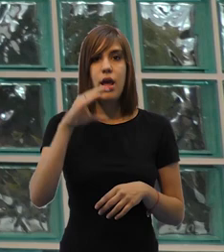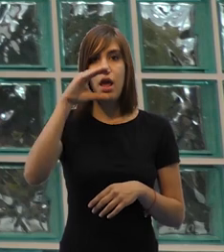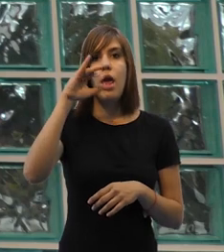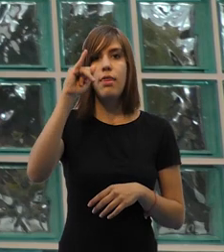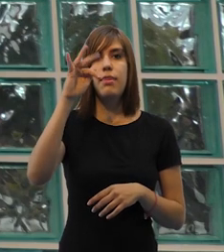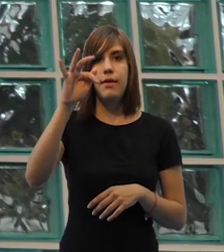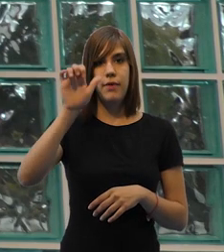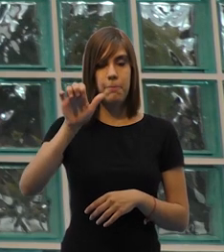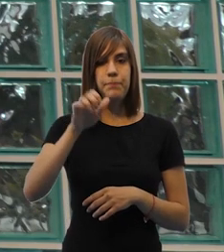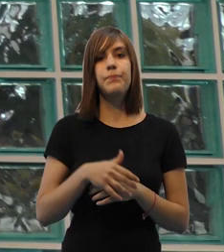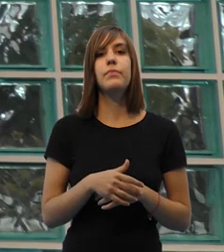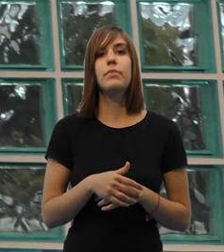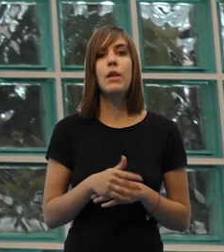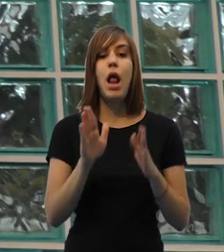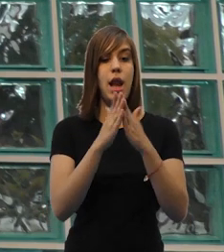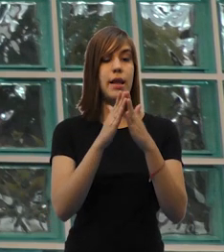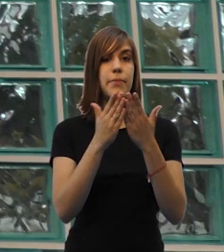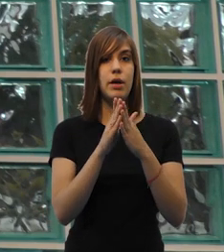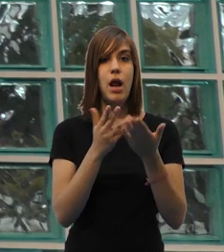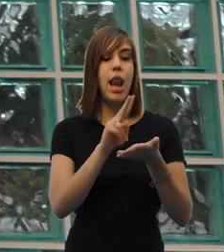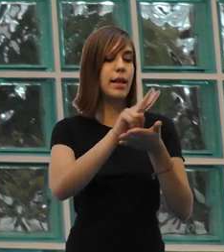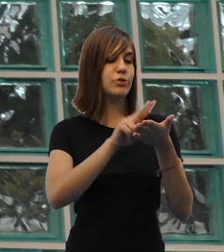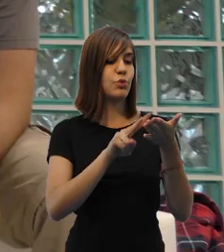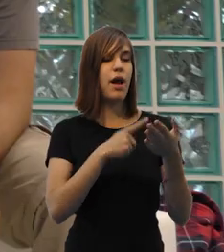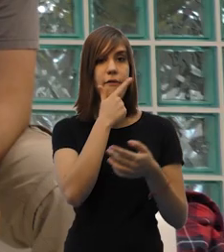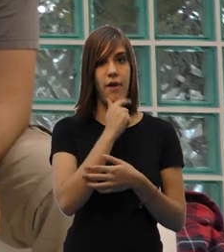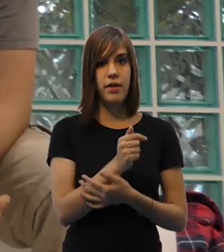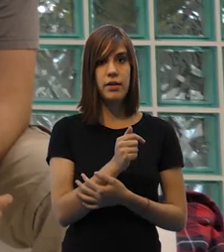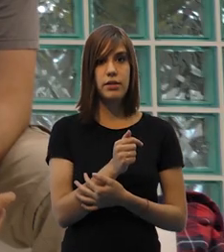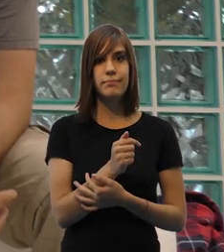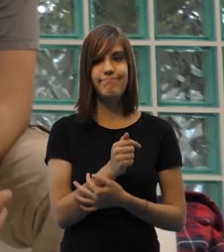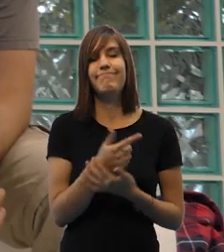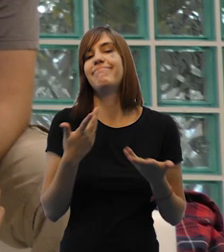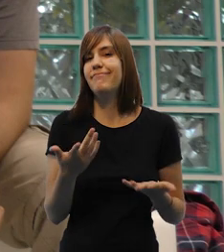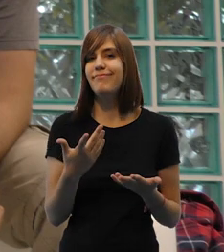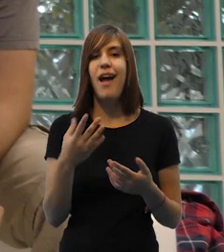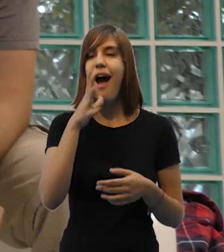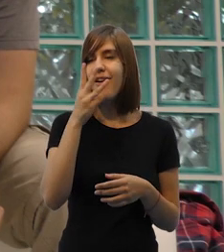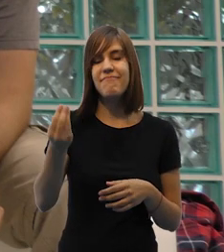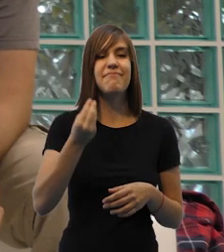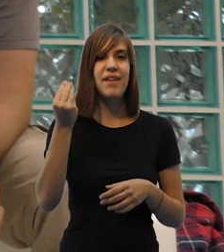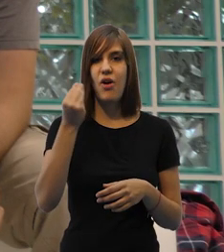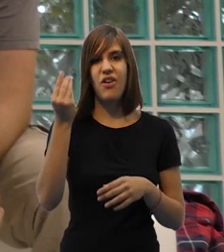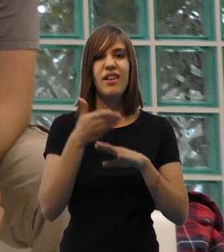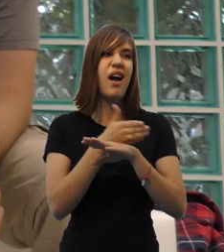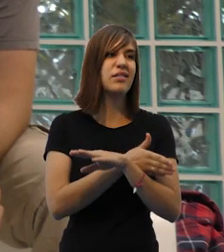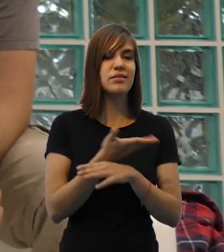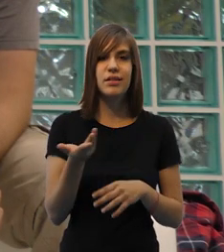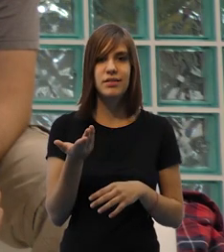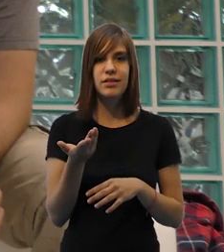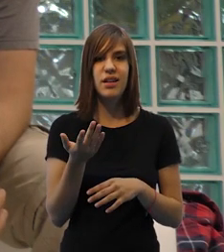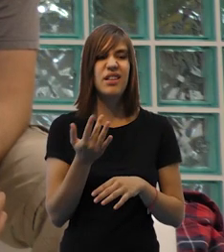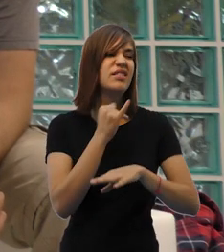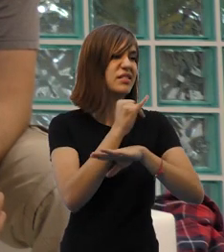CIFE, con el libro, con la lectura fácil. Es mucho mejor ahora que antes, que en